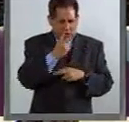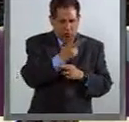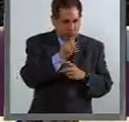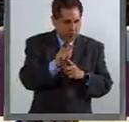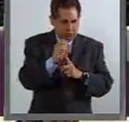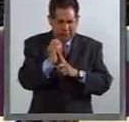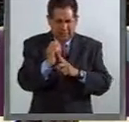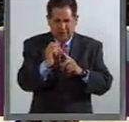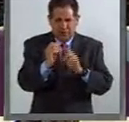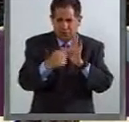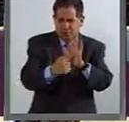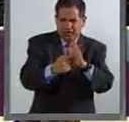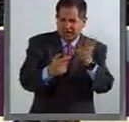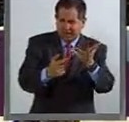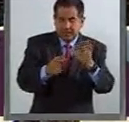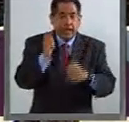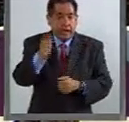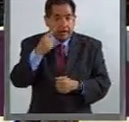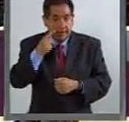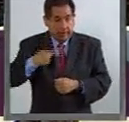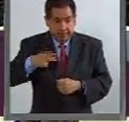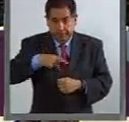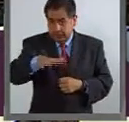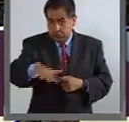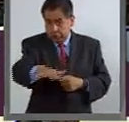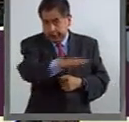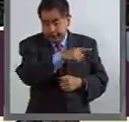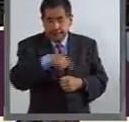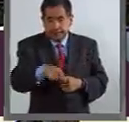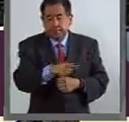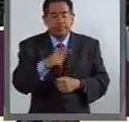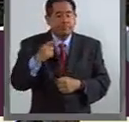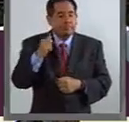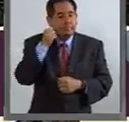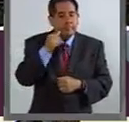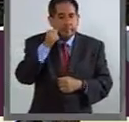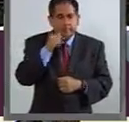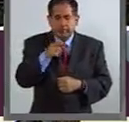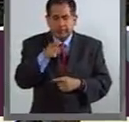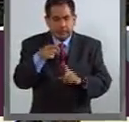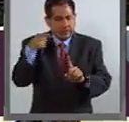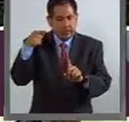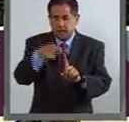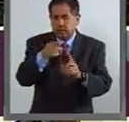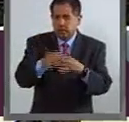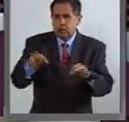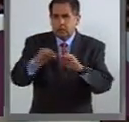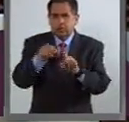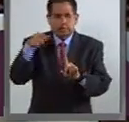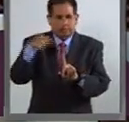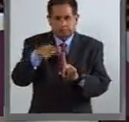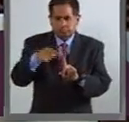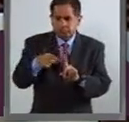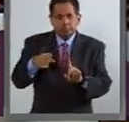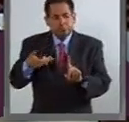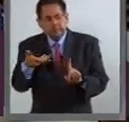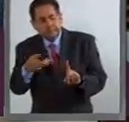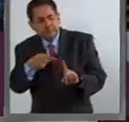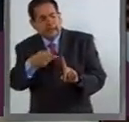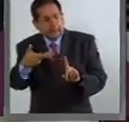que el ciudadano está siempre en el centro de los procesos